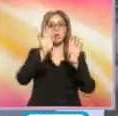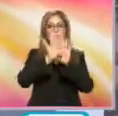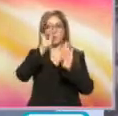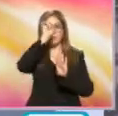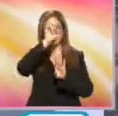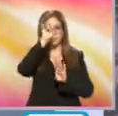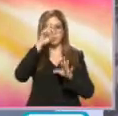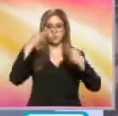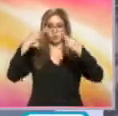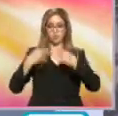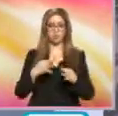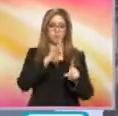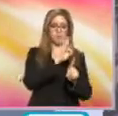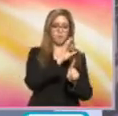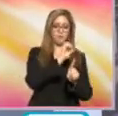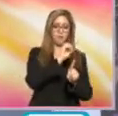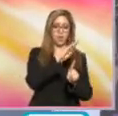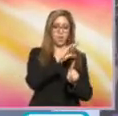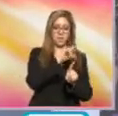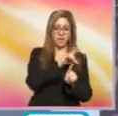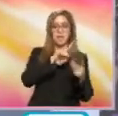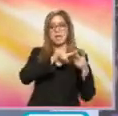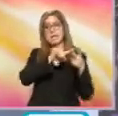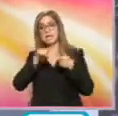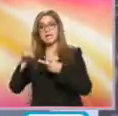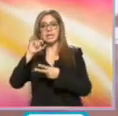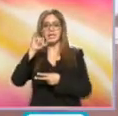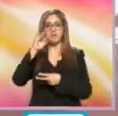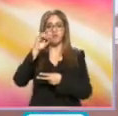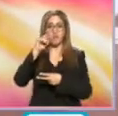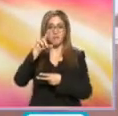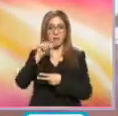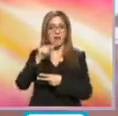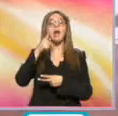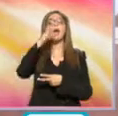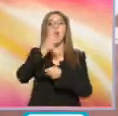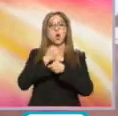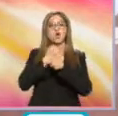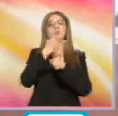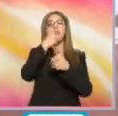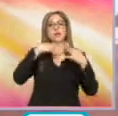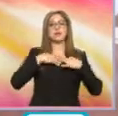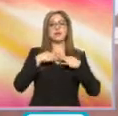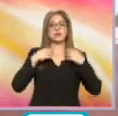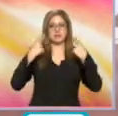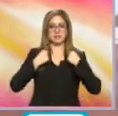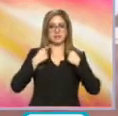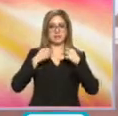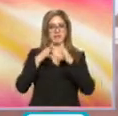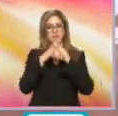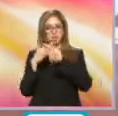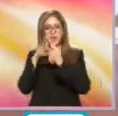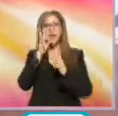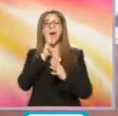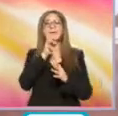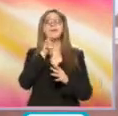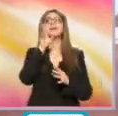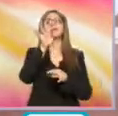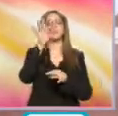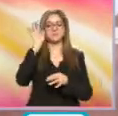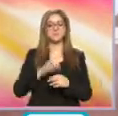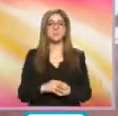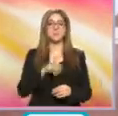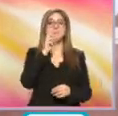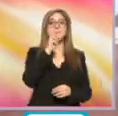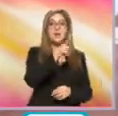más formal hacia la más informal. Y justo aquí les traje como algunas combinaciones. Si se fijan, la primer camisa es una camisa completamente blanca.